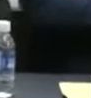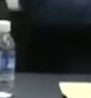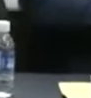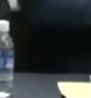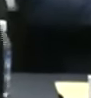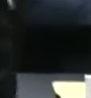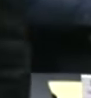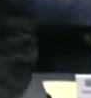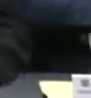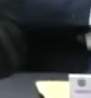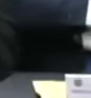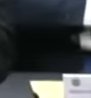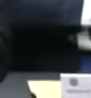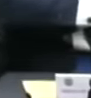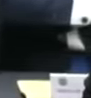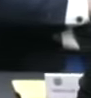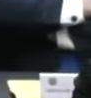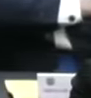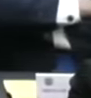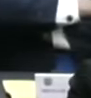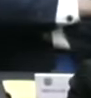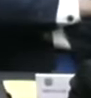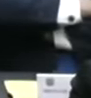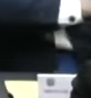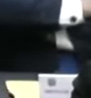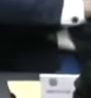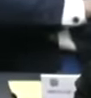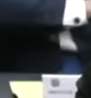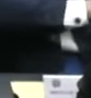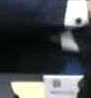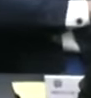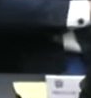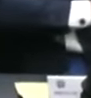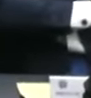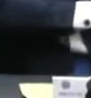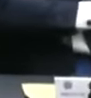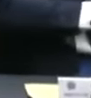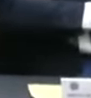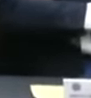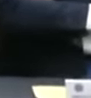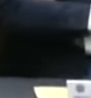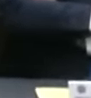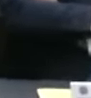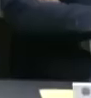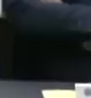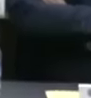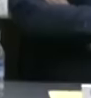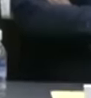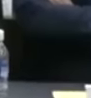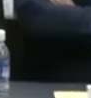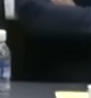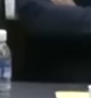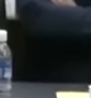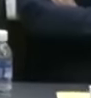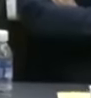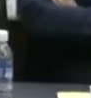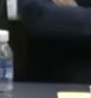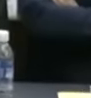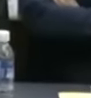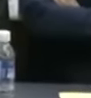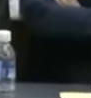Nacional. Represento al Partido Acción Democrática en mi